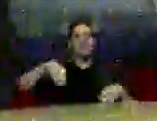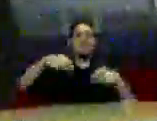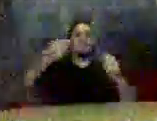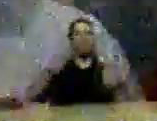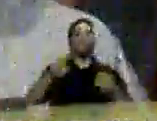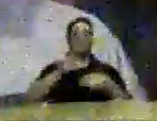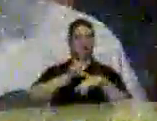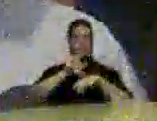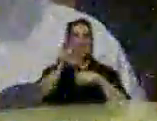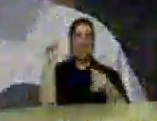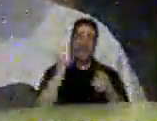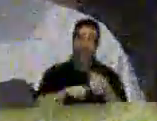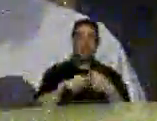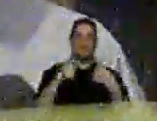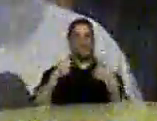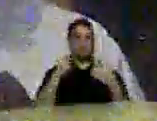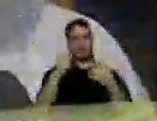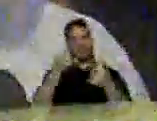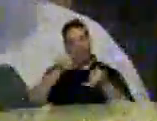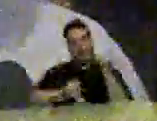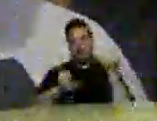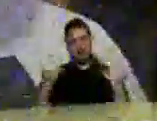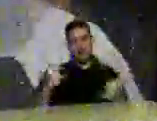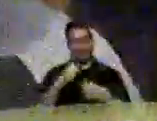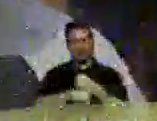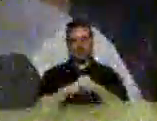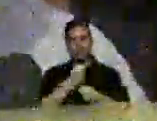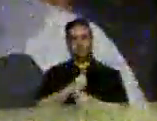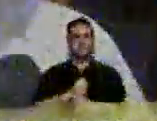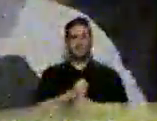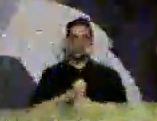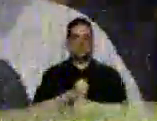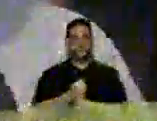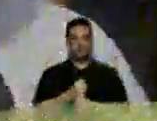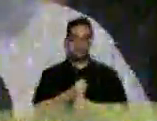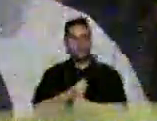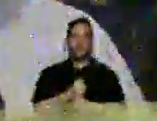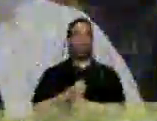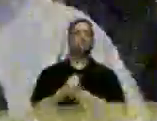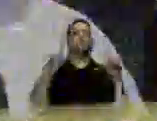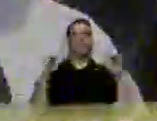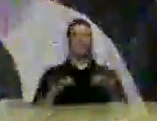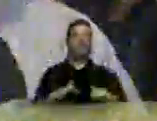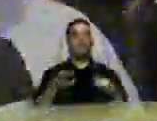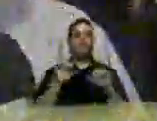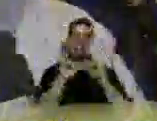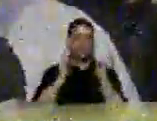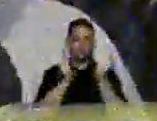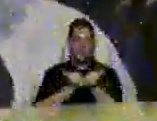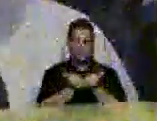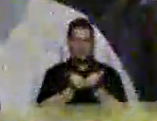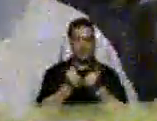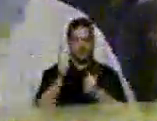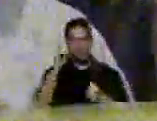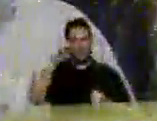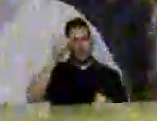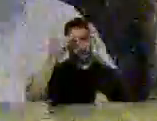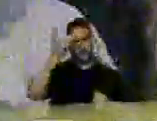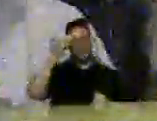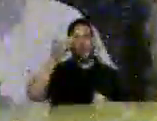hasta finales de este año Así lo anunció el gobernador Luis fortuño en la convención de la asociación de banqueros hipotecarios los